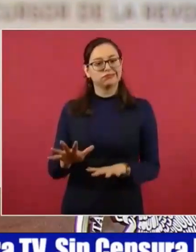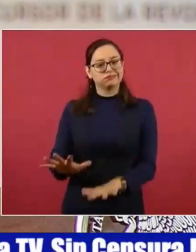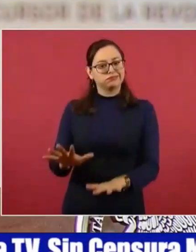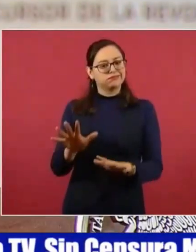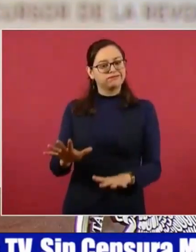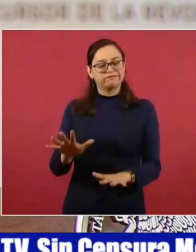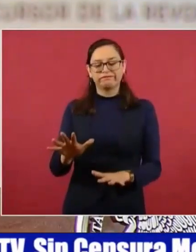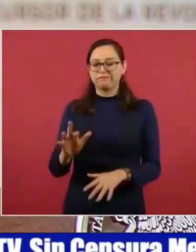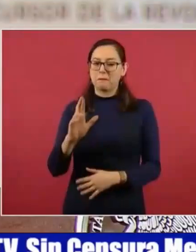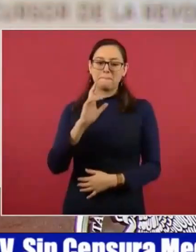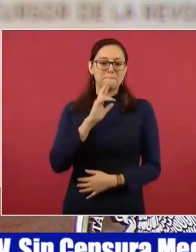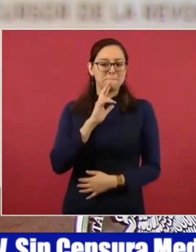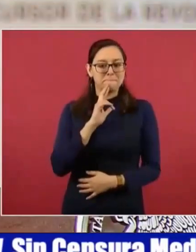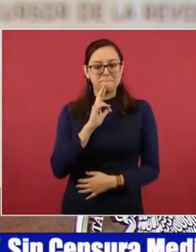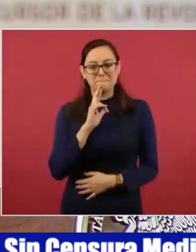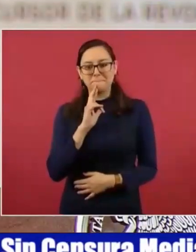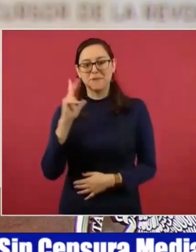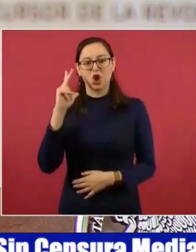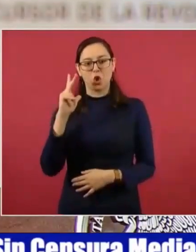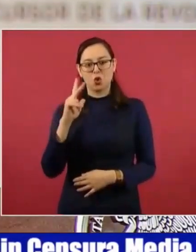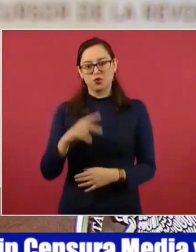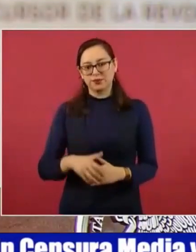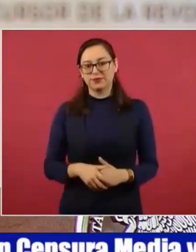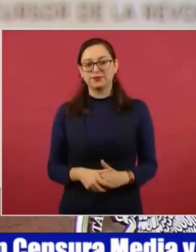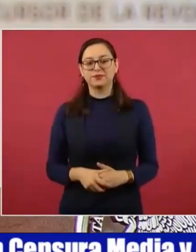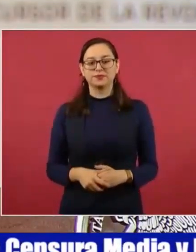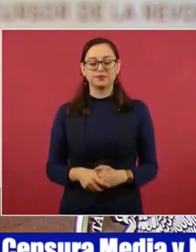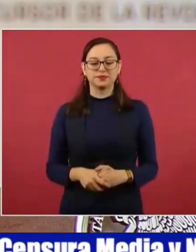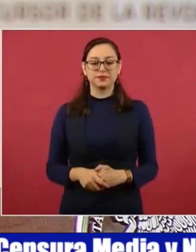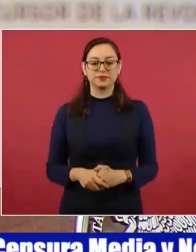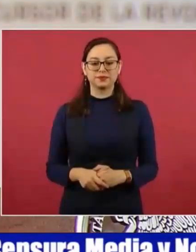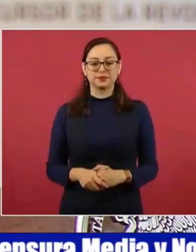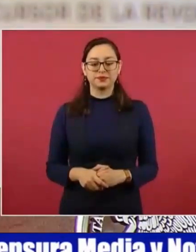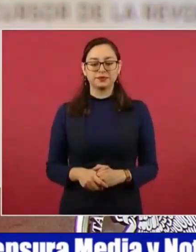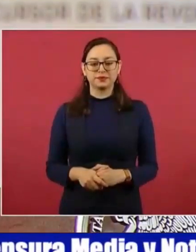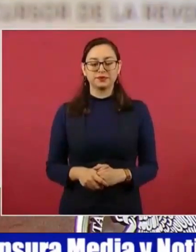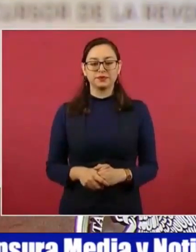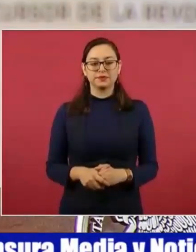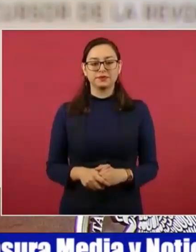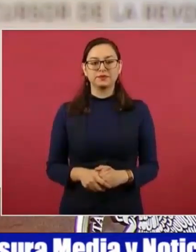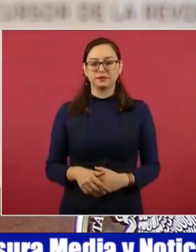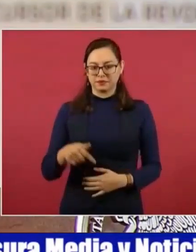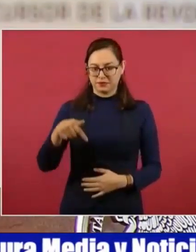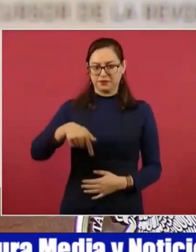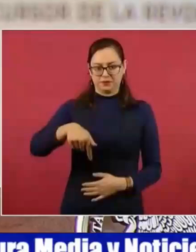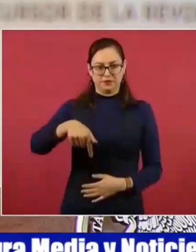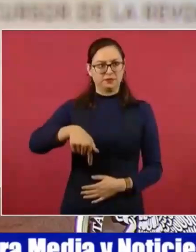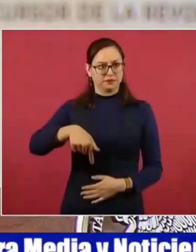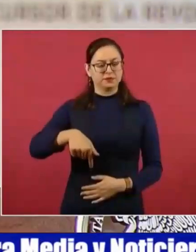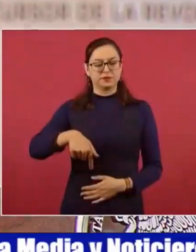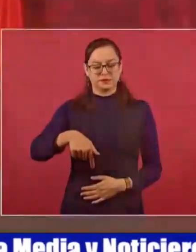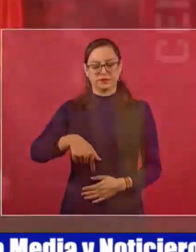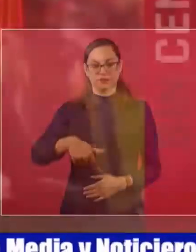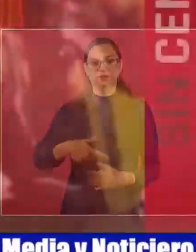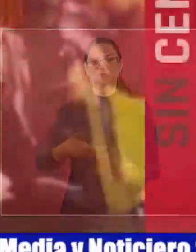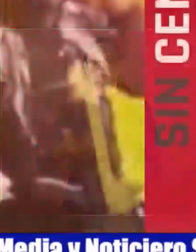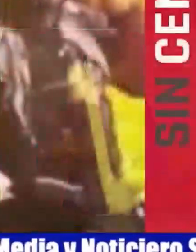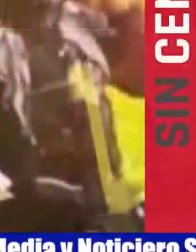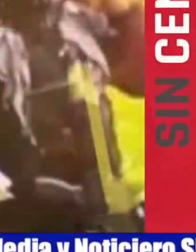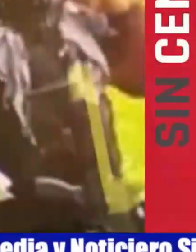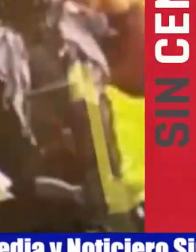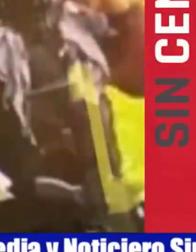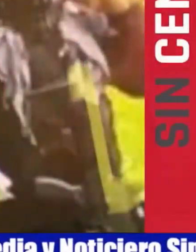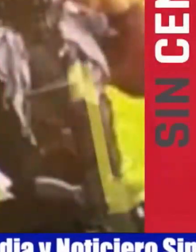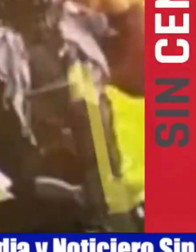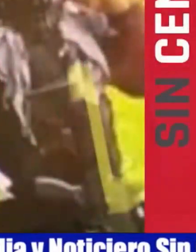tratado de minimizar, te digo, desde las plataformas pues tradicionales, así como desde las redes sociales. Y yo te quiero preguntar a ti, como un